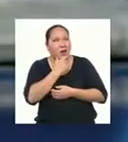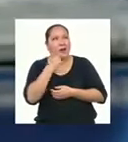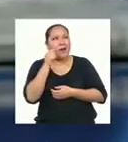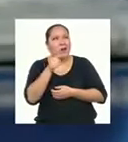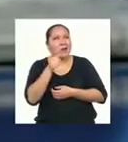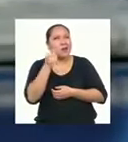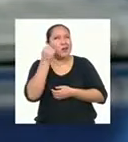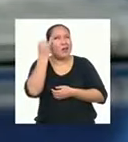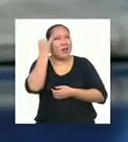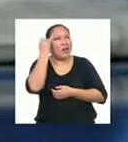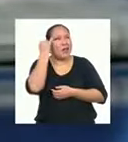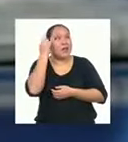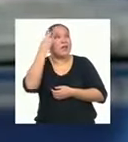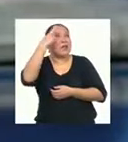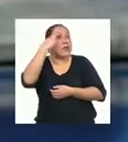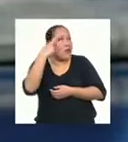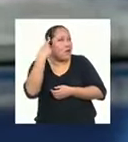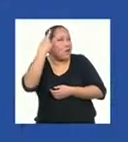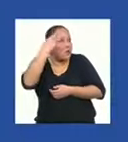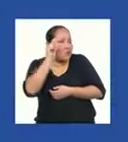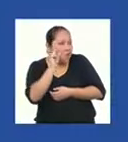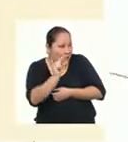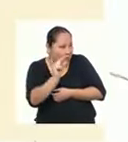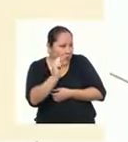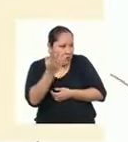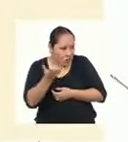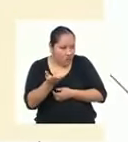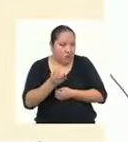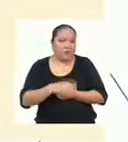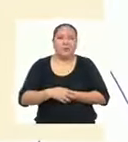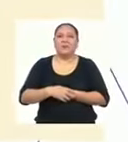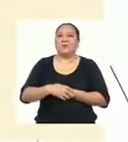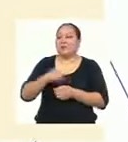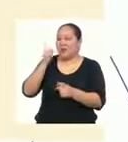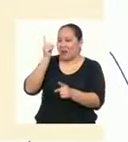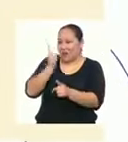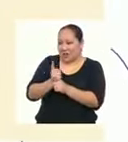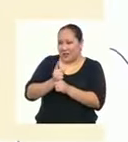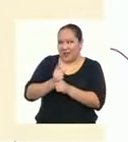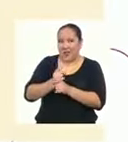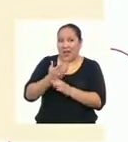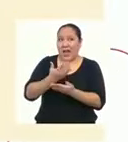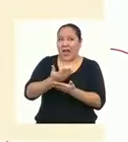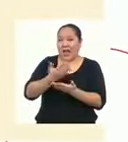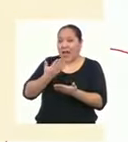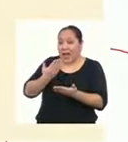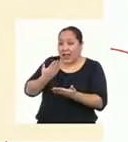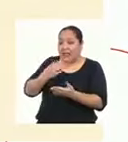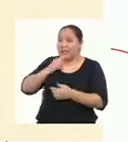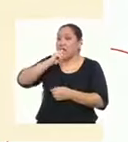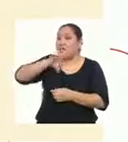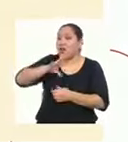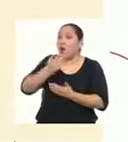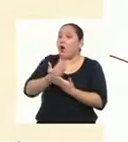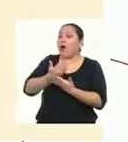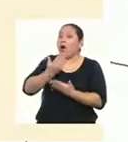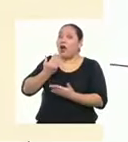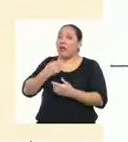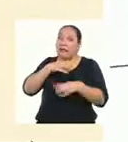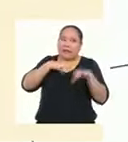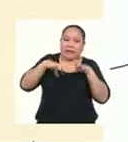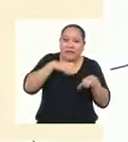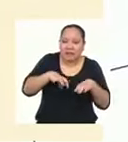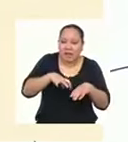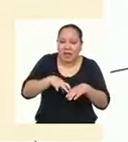es simplemente reflexionar un poquito. Así es. Antes de decir o hacer algo, haz lo que